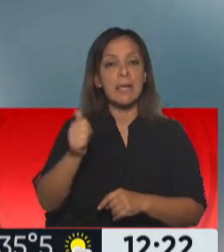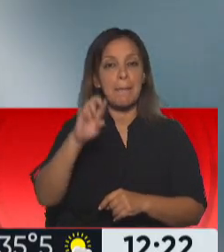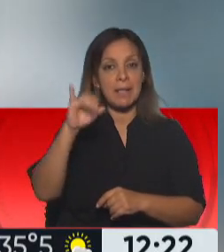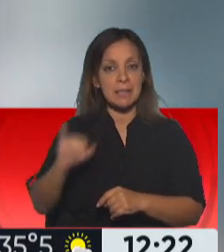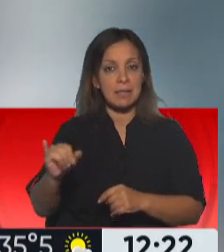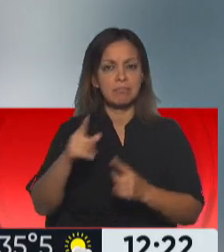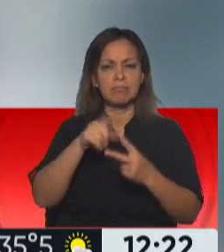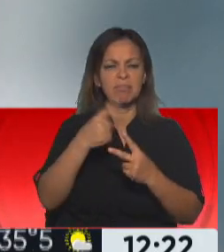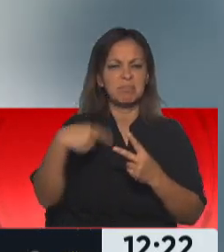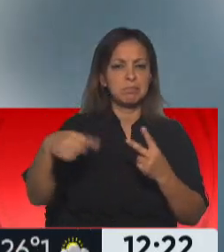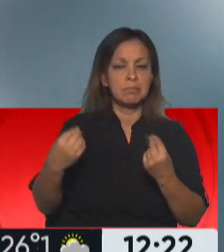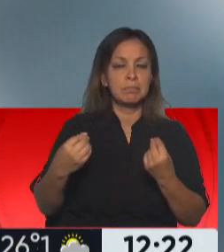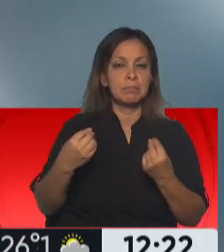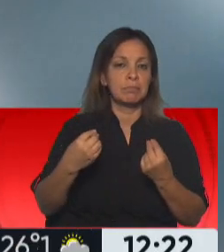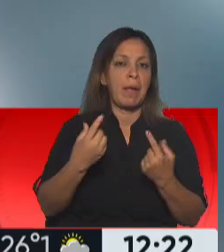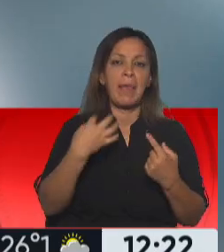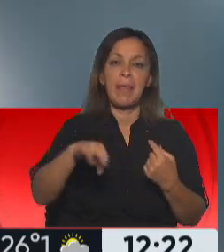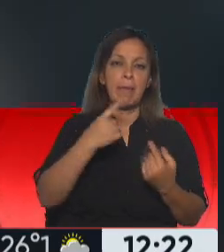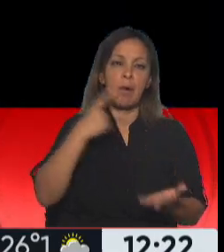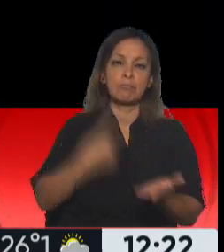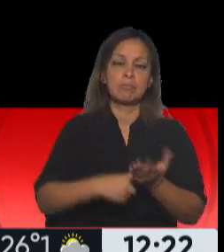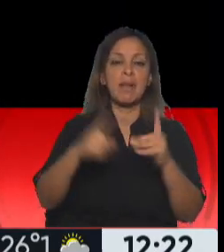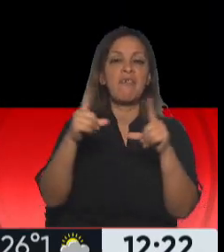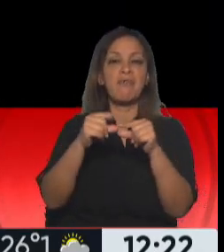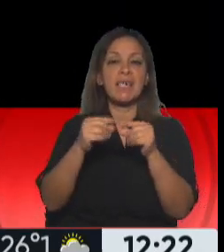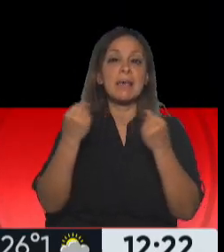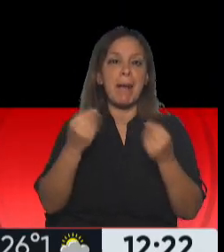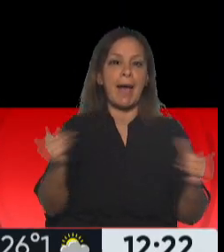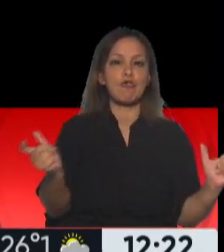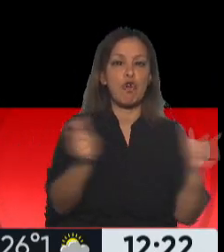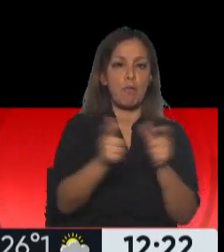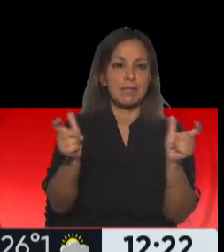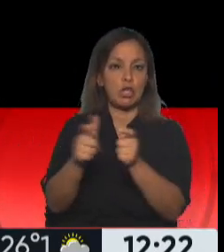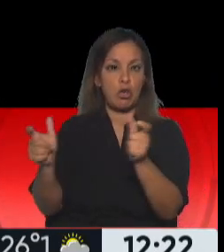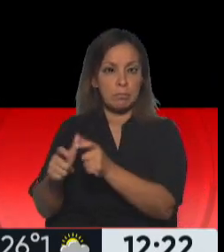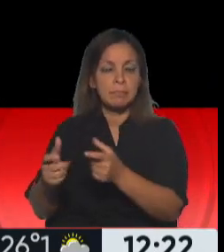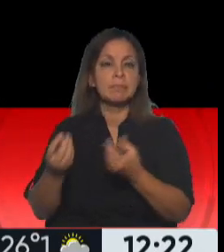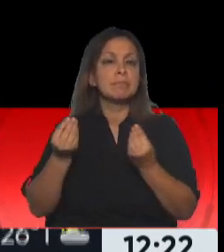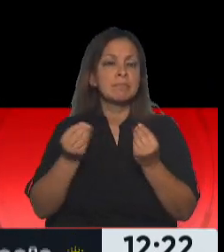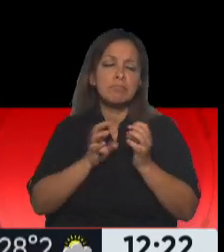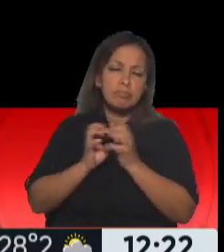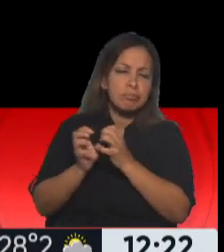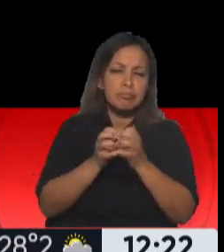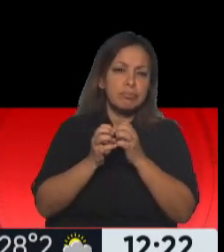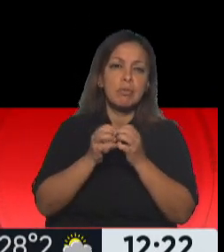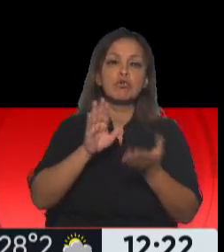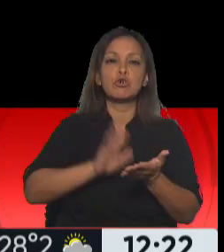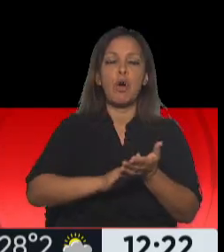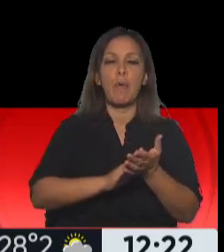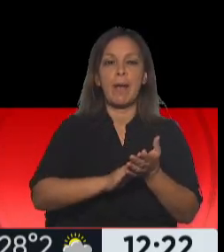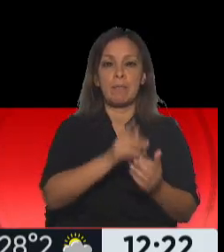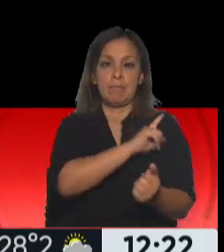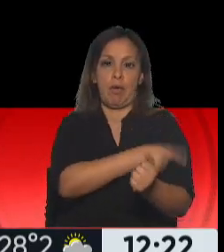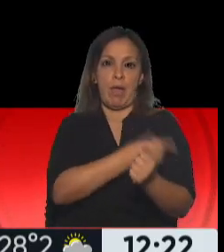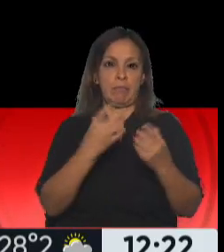a ponerle fecha y emplazar a las comisiones para discutir la derogación de las facultades delegadas